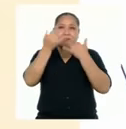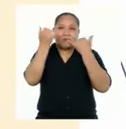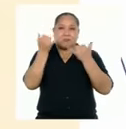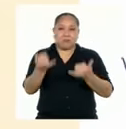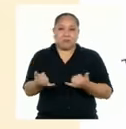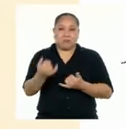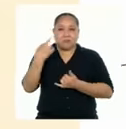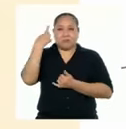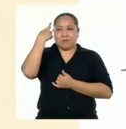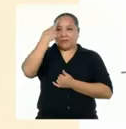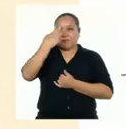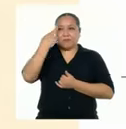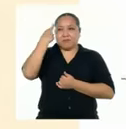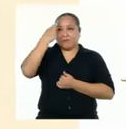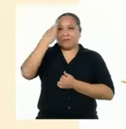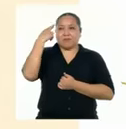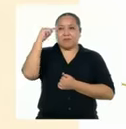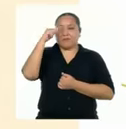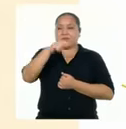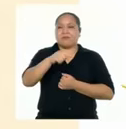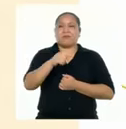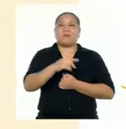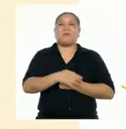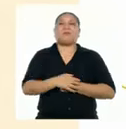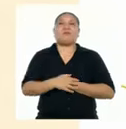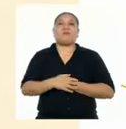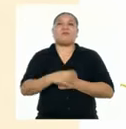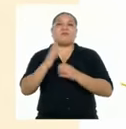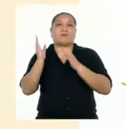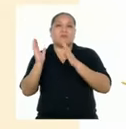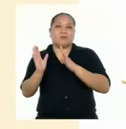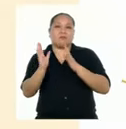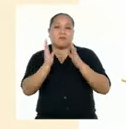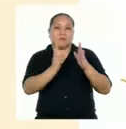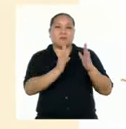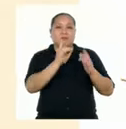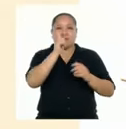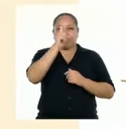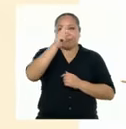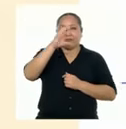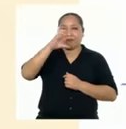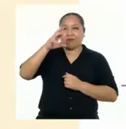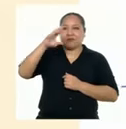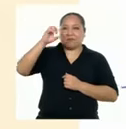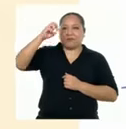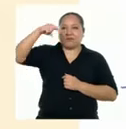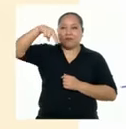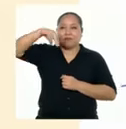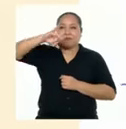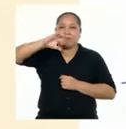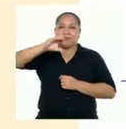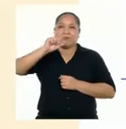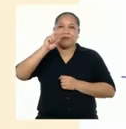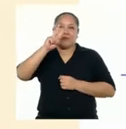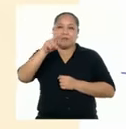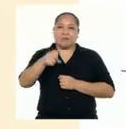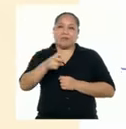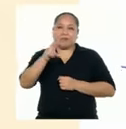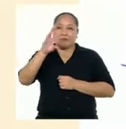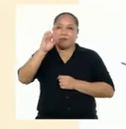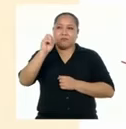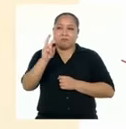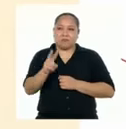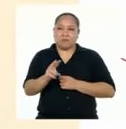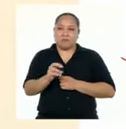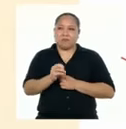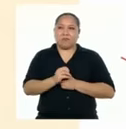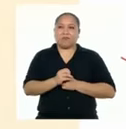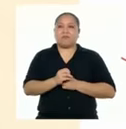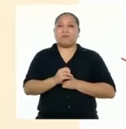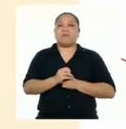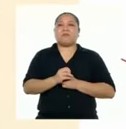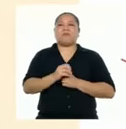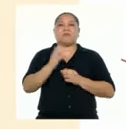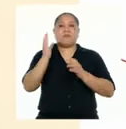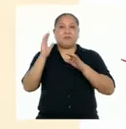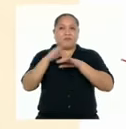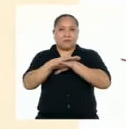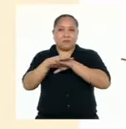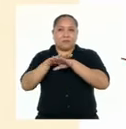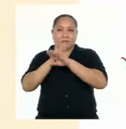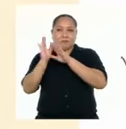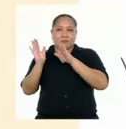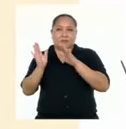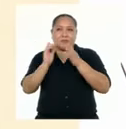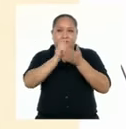Hoy reflexionaremos en torno a la elaboración de una crónica del 2020 y